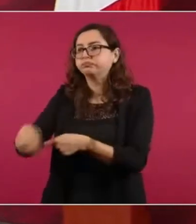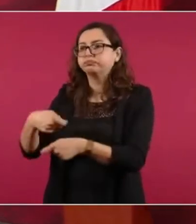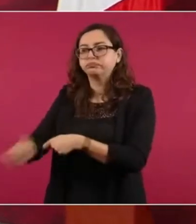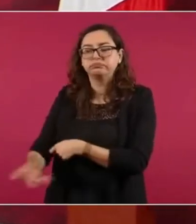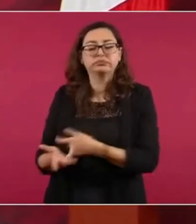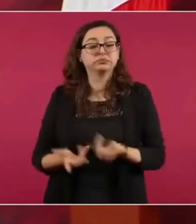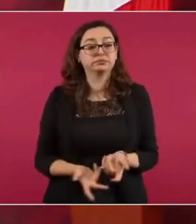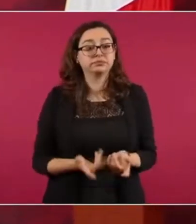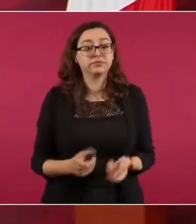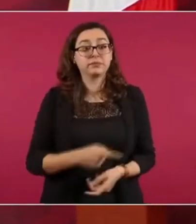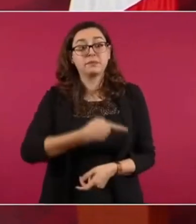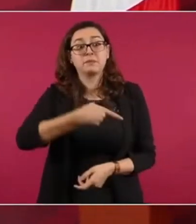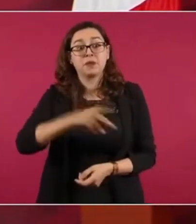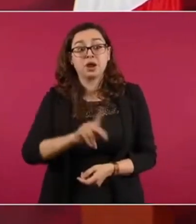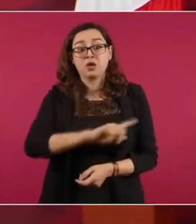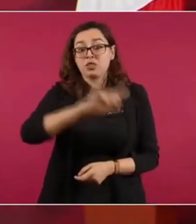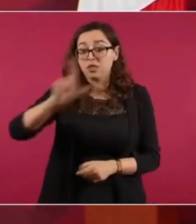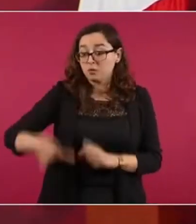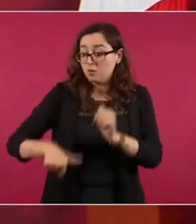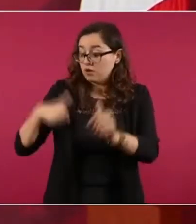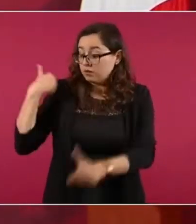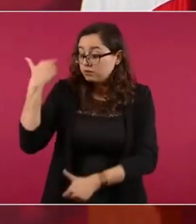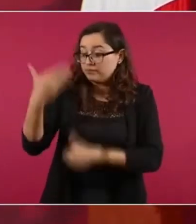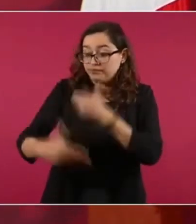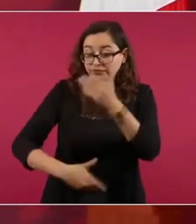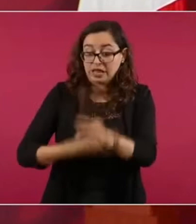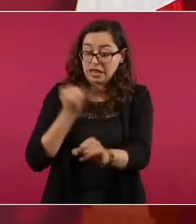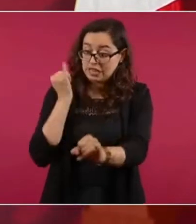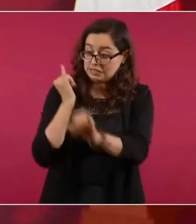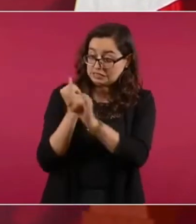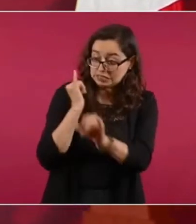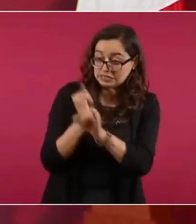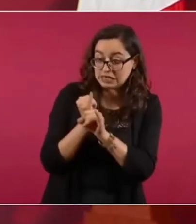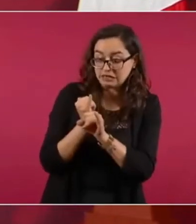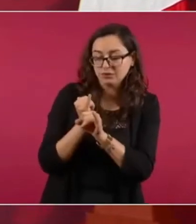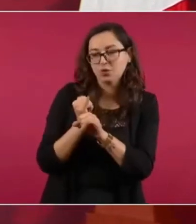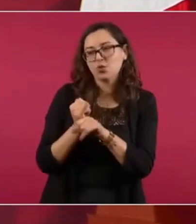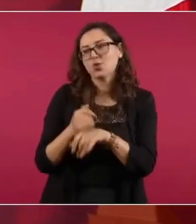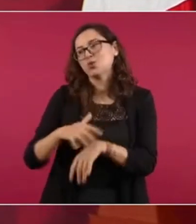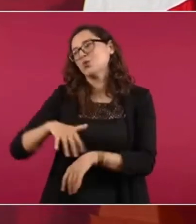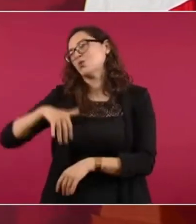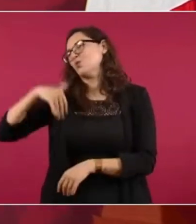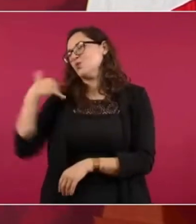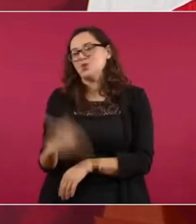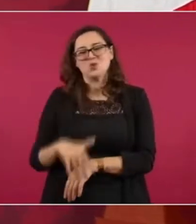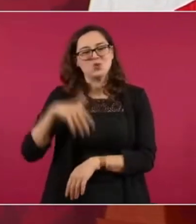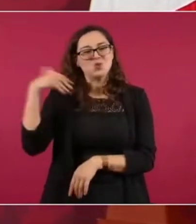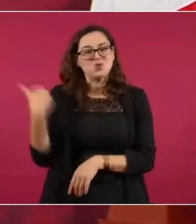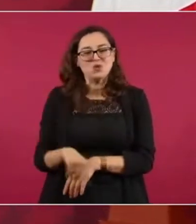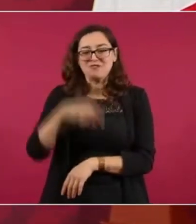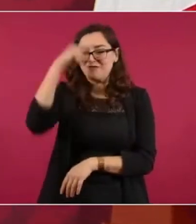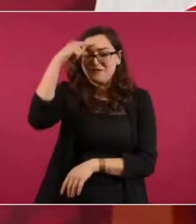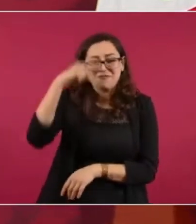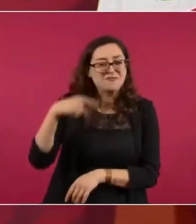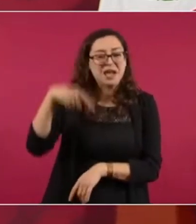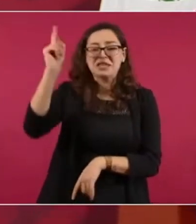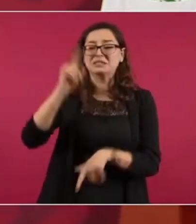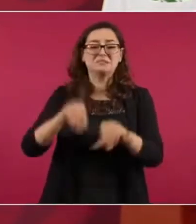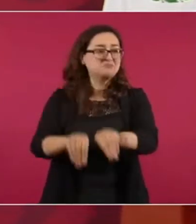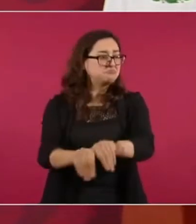ya se facilita y decimos: cada ciudadano es un medio de